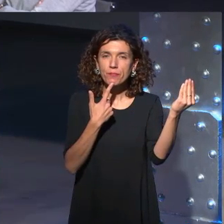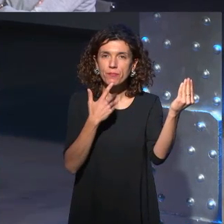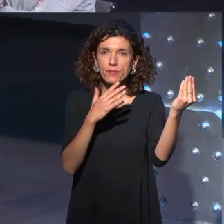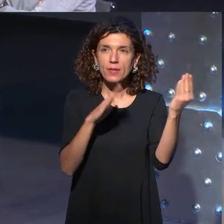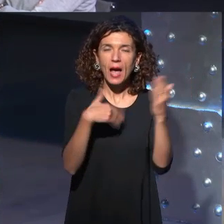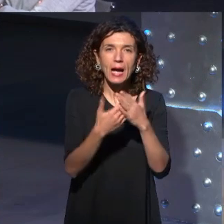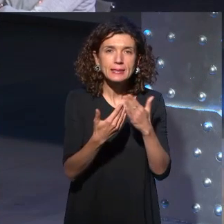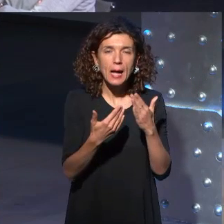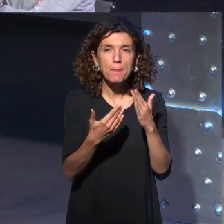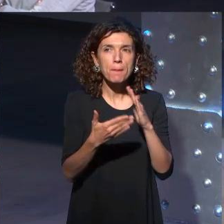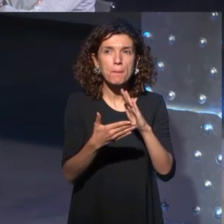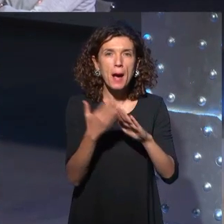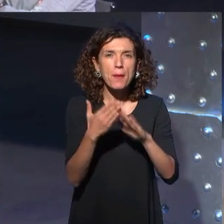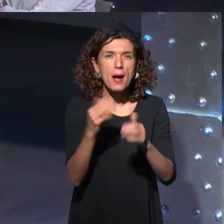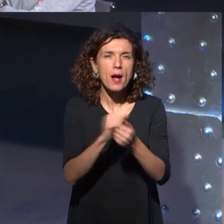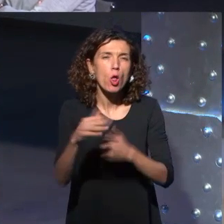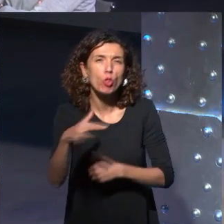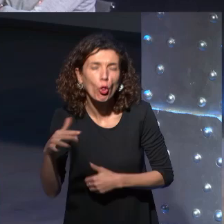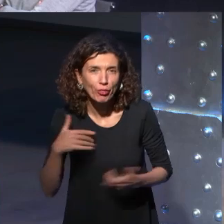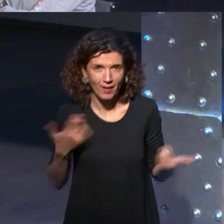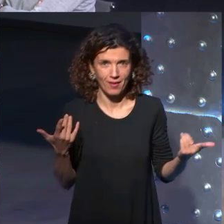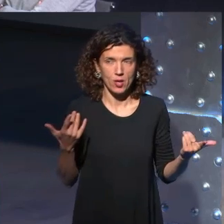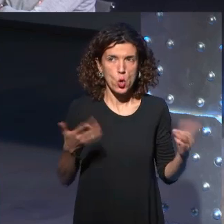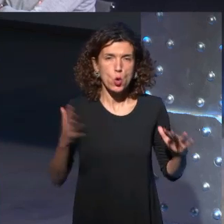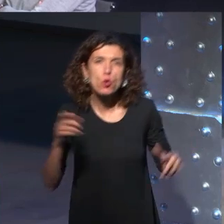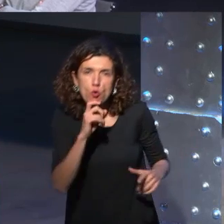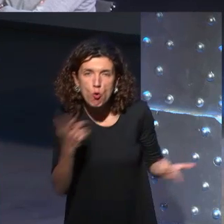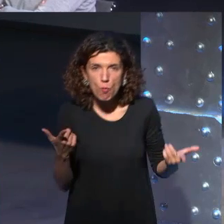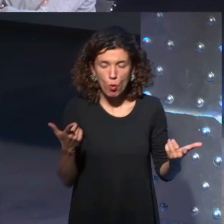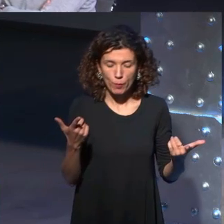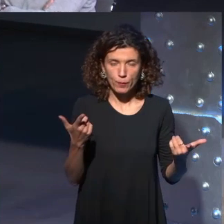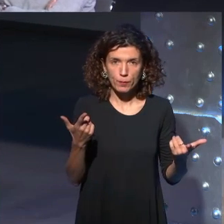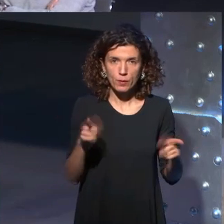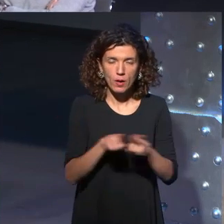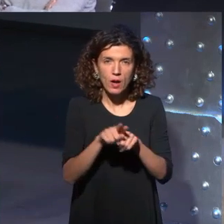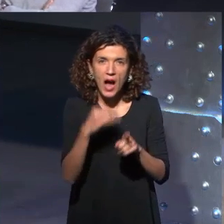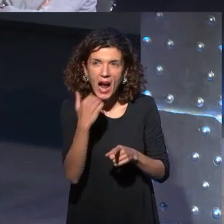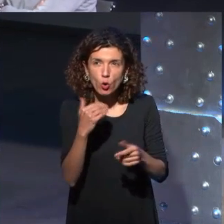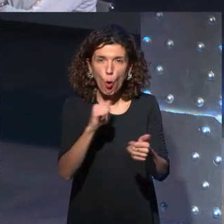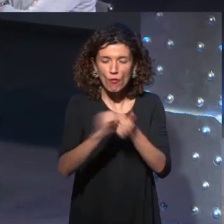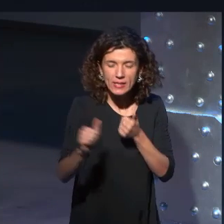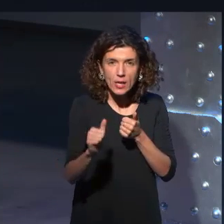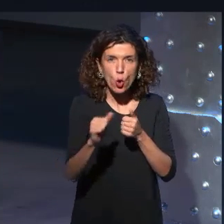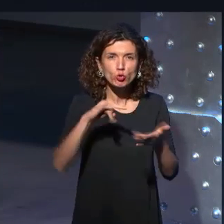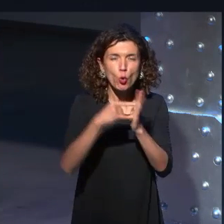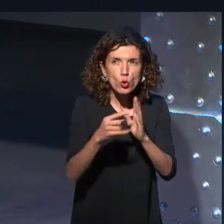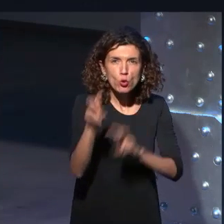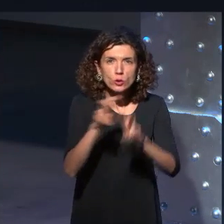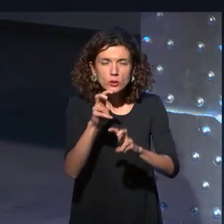debemos de ir. ¿Cuáles son las vías que tenemos para satisfacer una ofensa? Que un asesinato